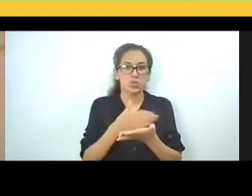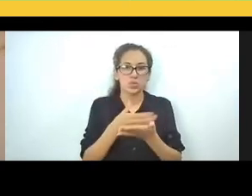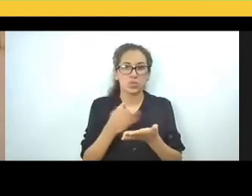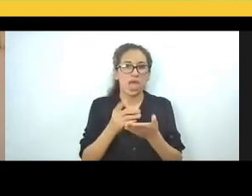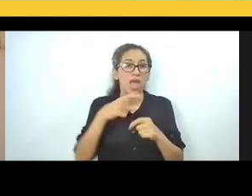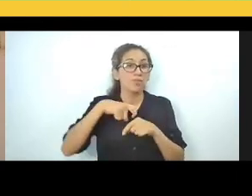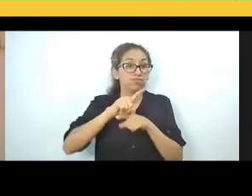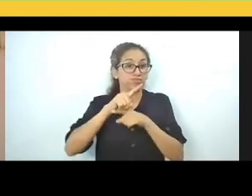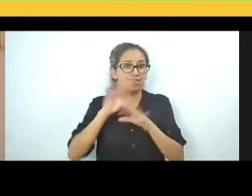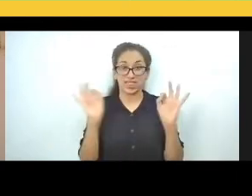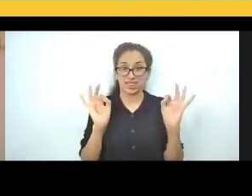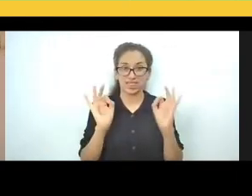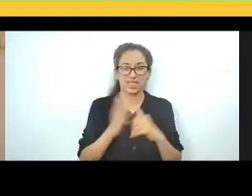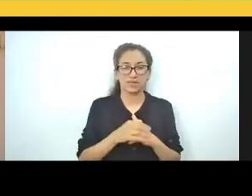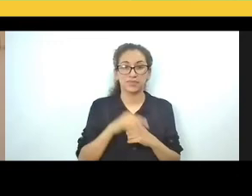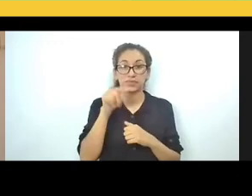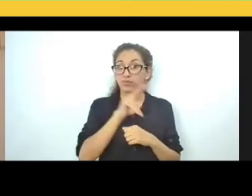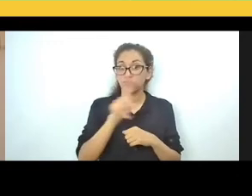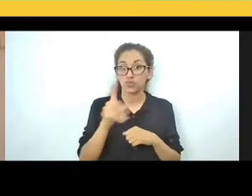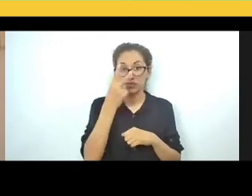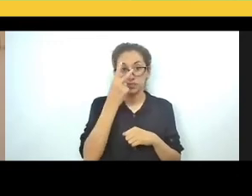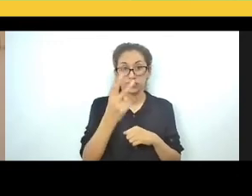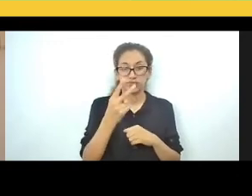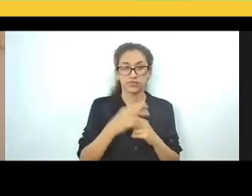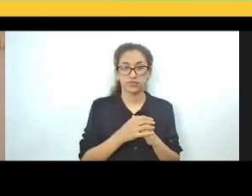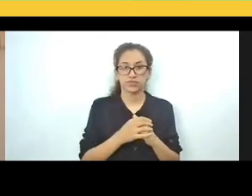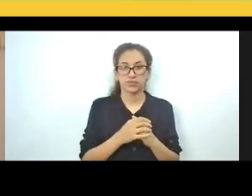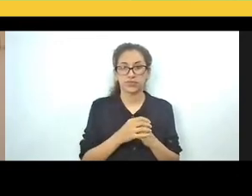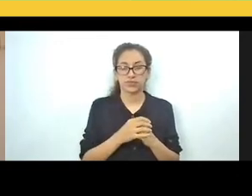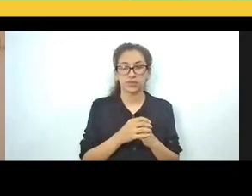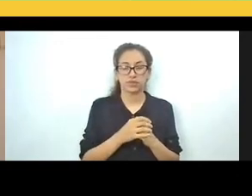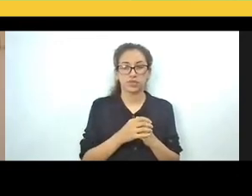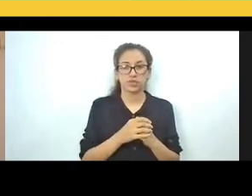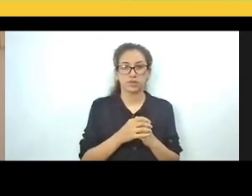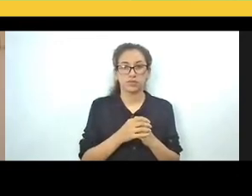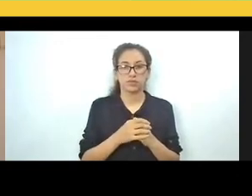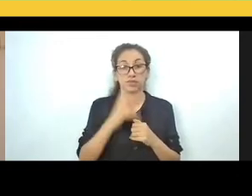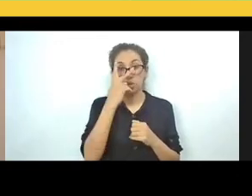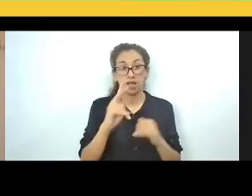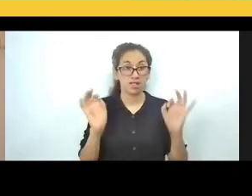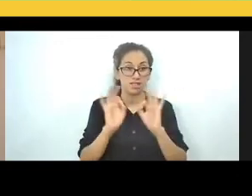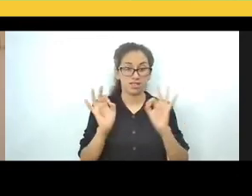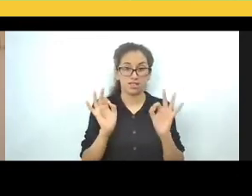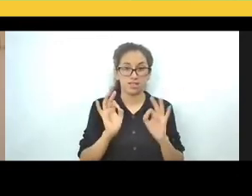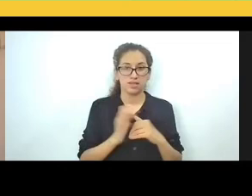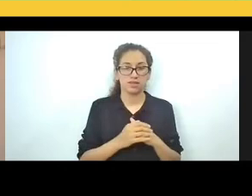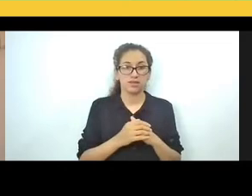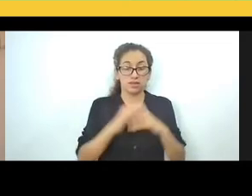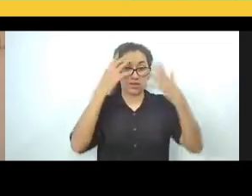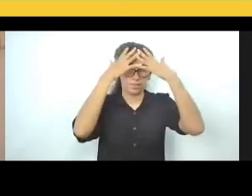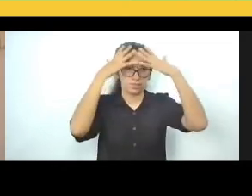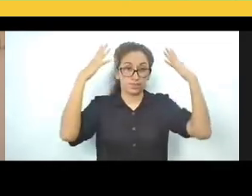espera. Entonces, al no haber al no haber esta erección, el estrés también